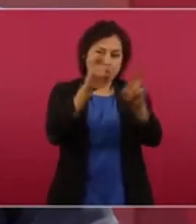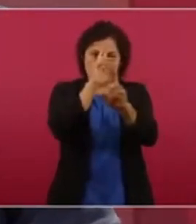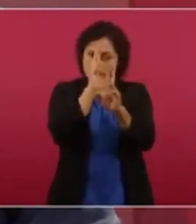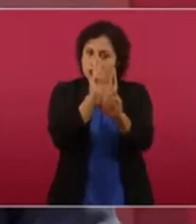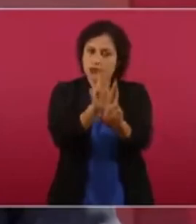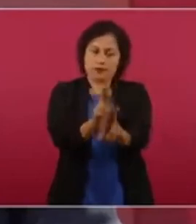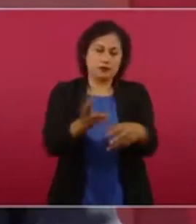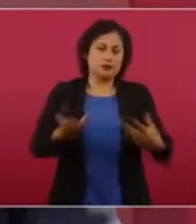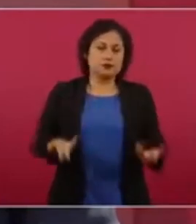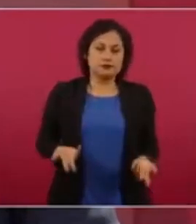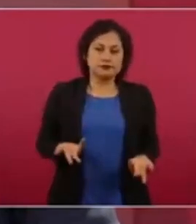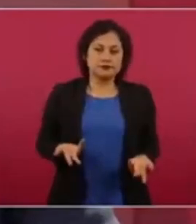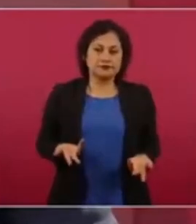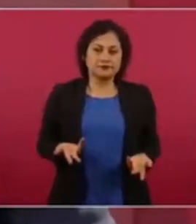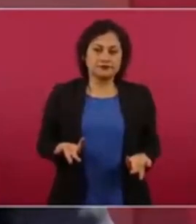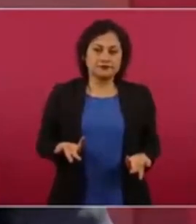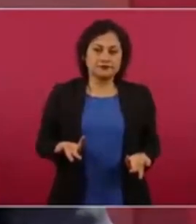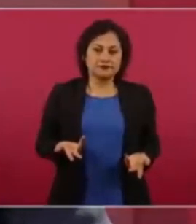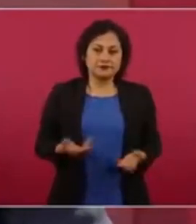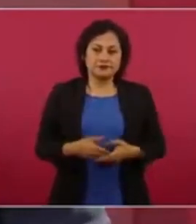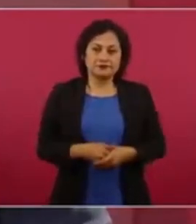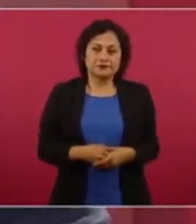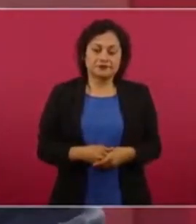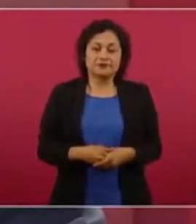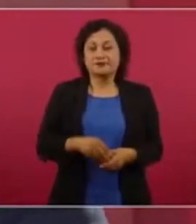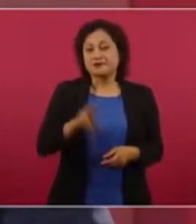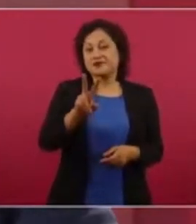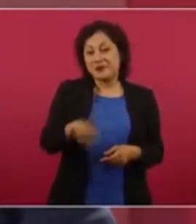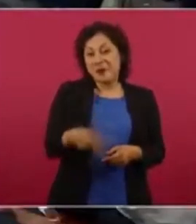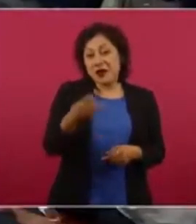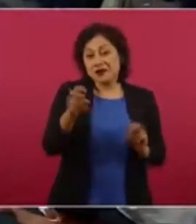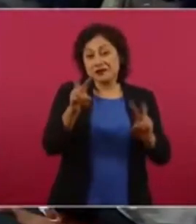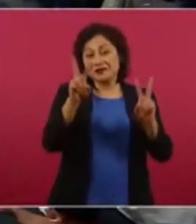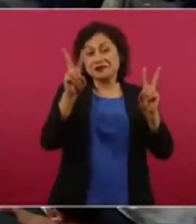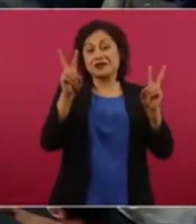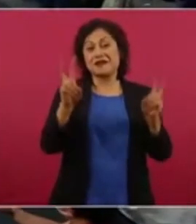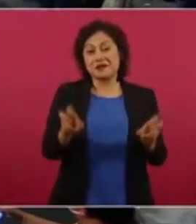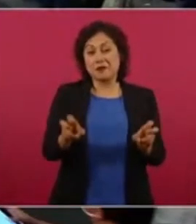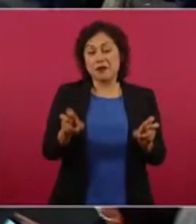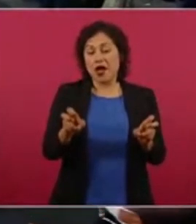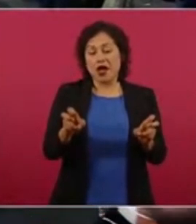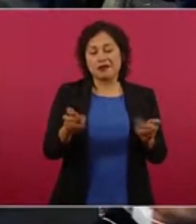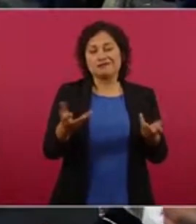Eso no lo van a entender nunca. Y además, no crean que estoy muy